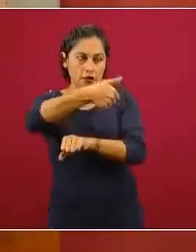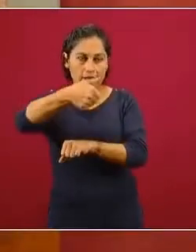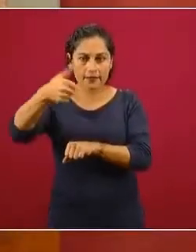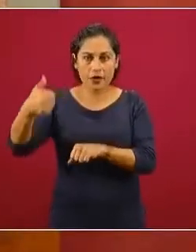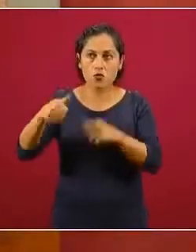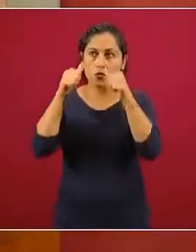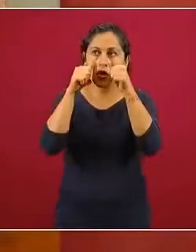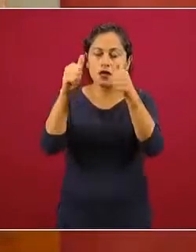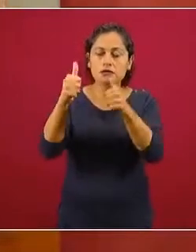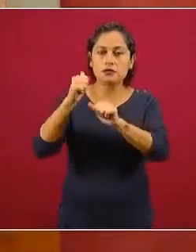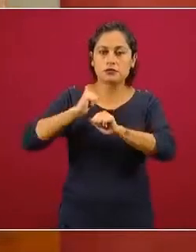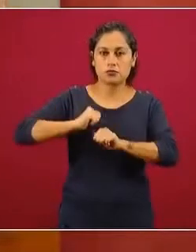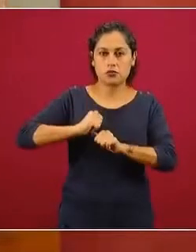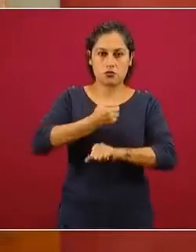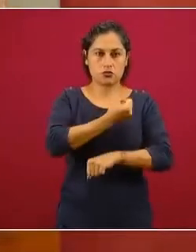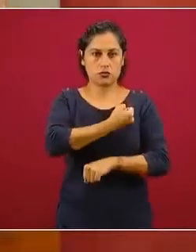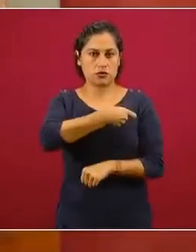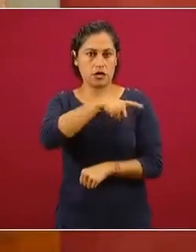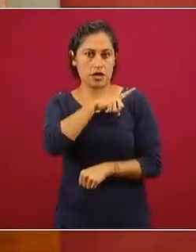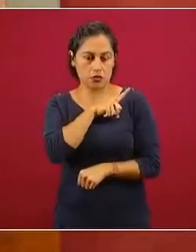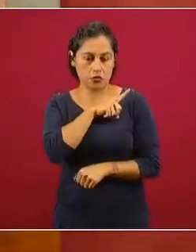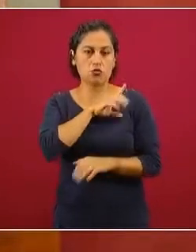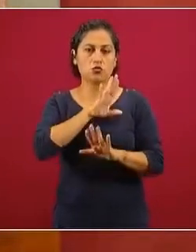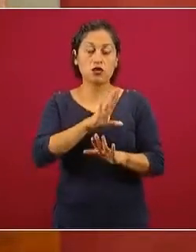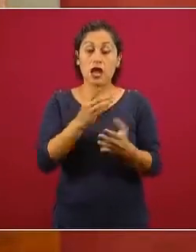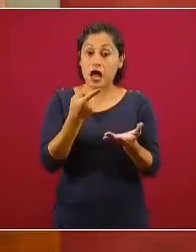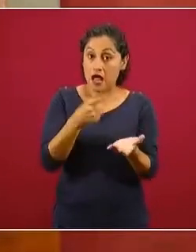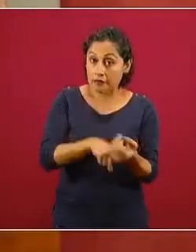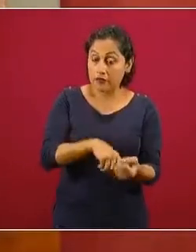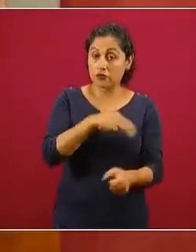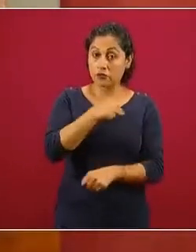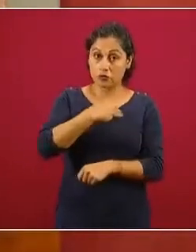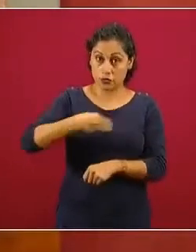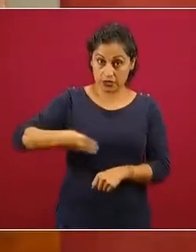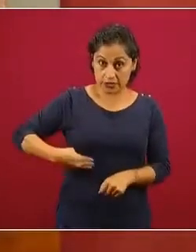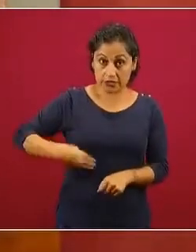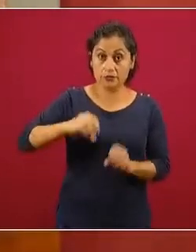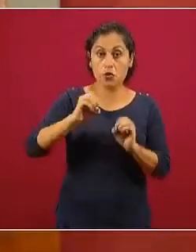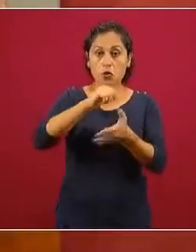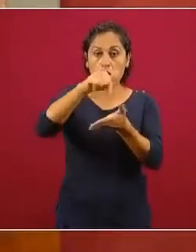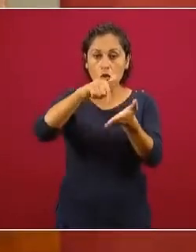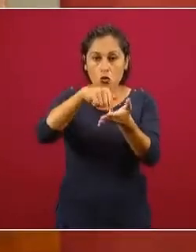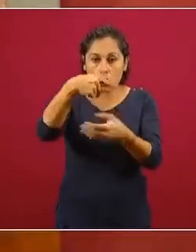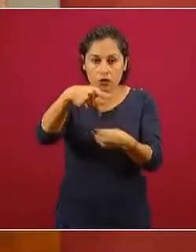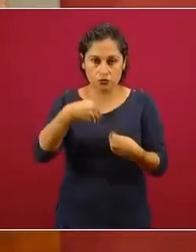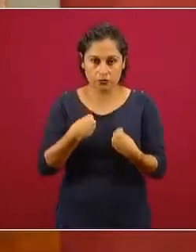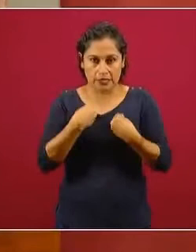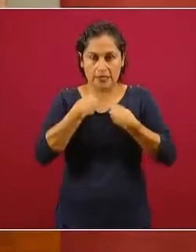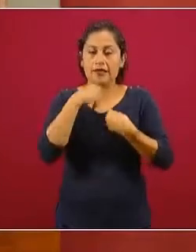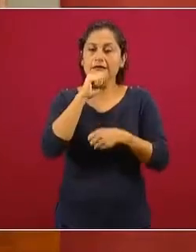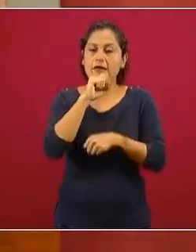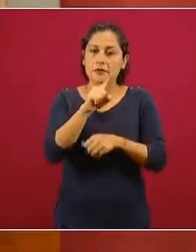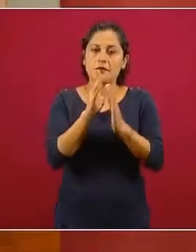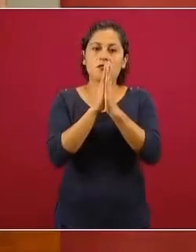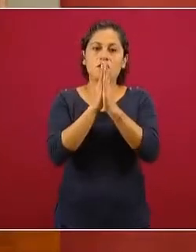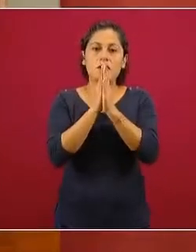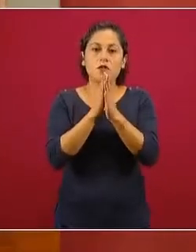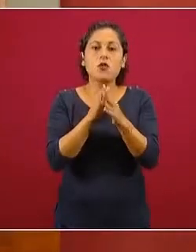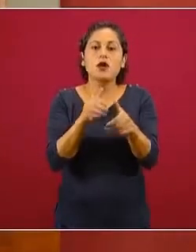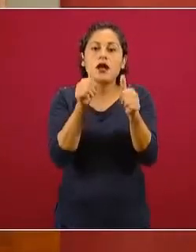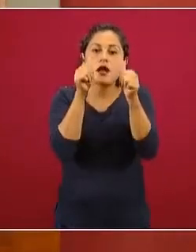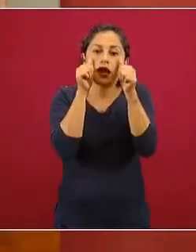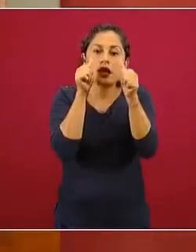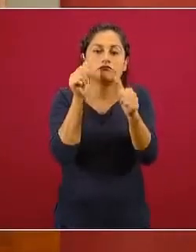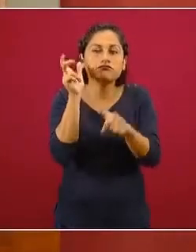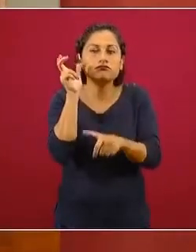e inclusive en los municipios y localidades donde vivan van a estar emitiendo recomendaciones de